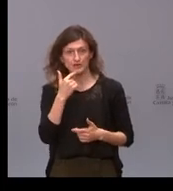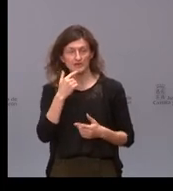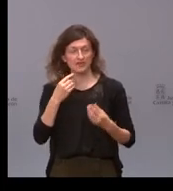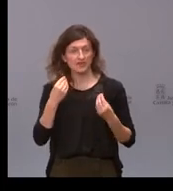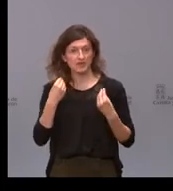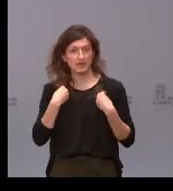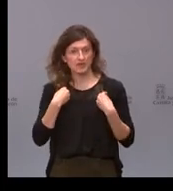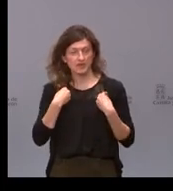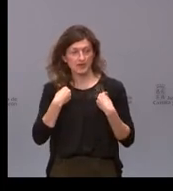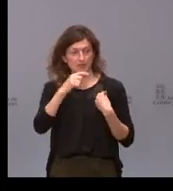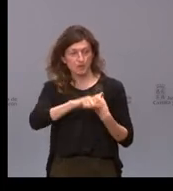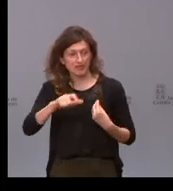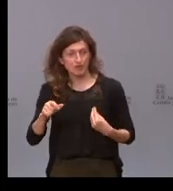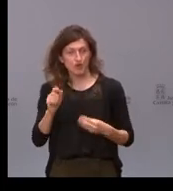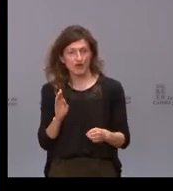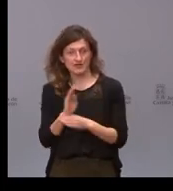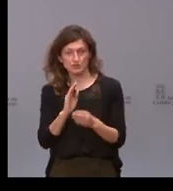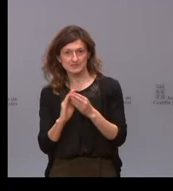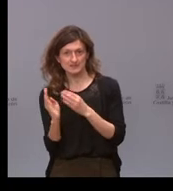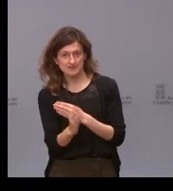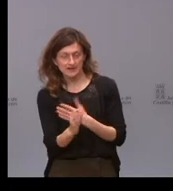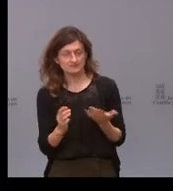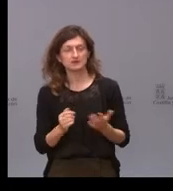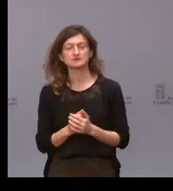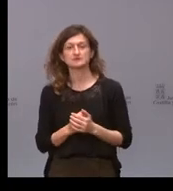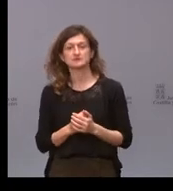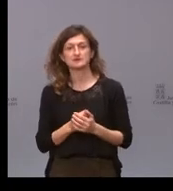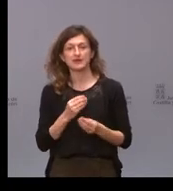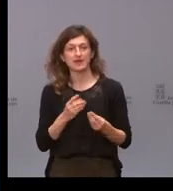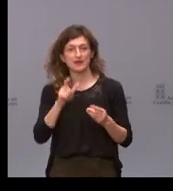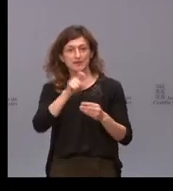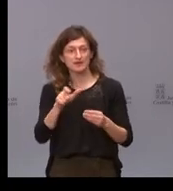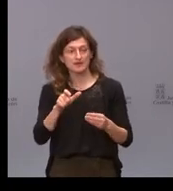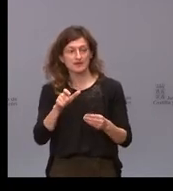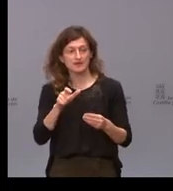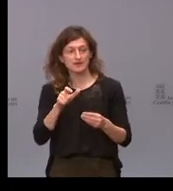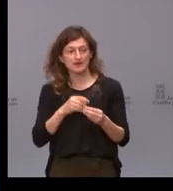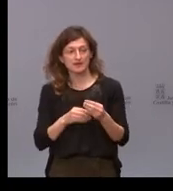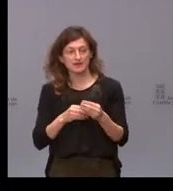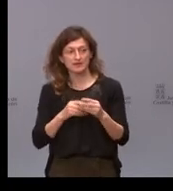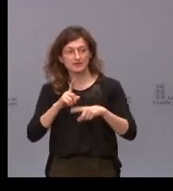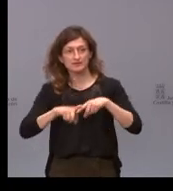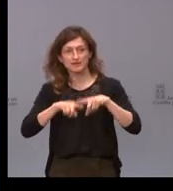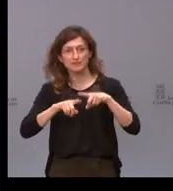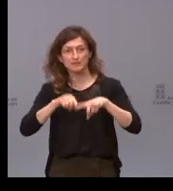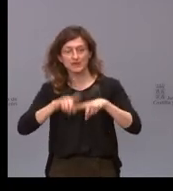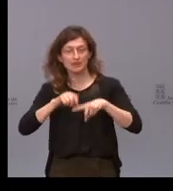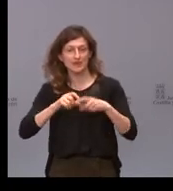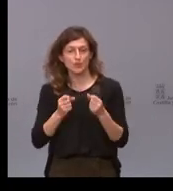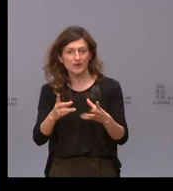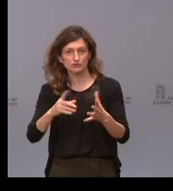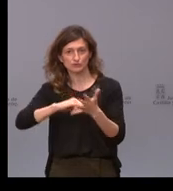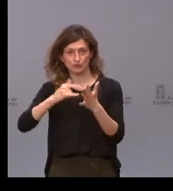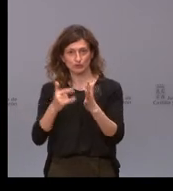ni de ayudas sean directas que dependía de la calidad de esos proyectos y luego si ha hecho este frente